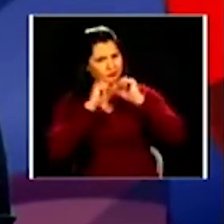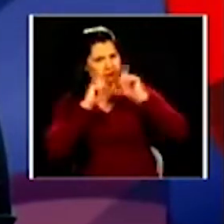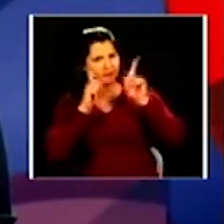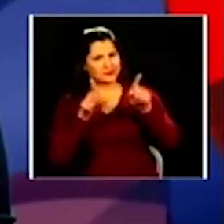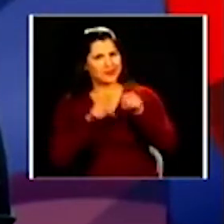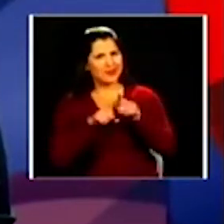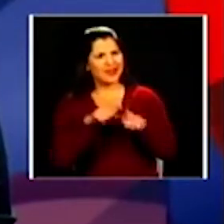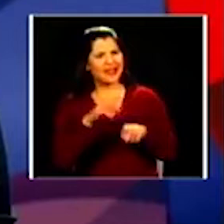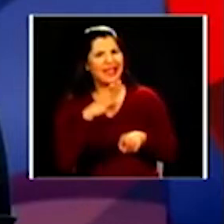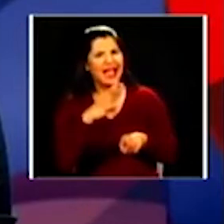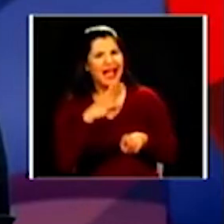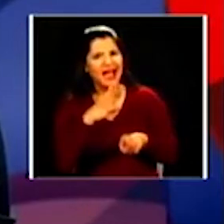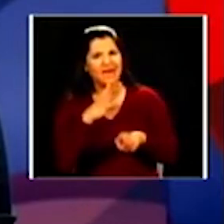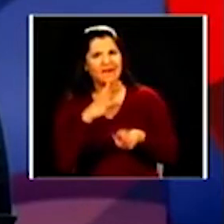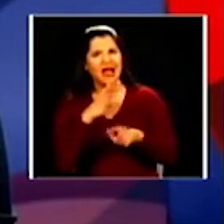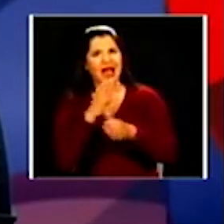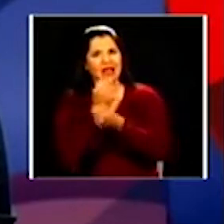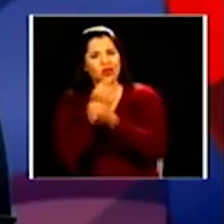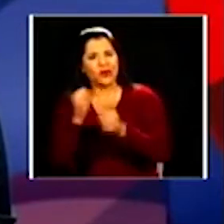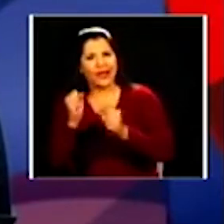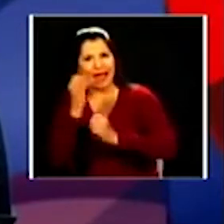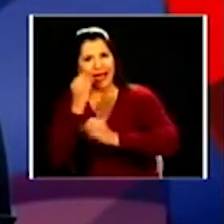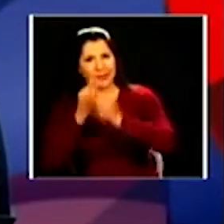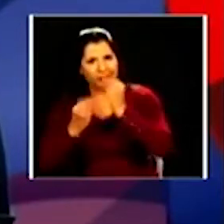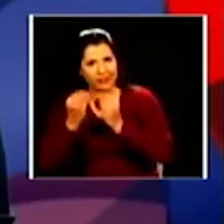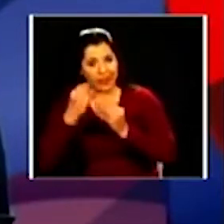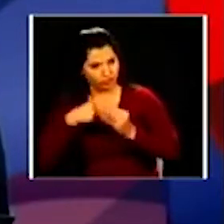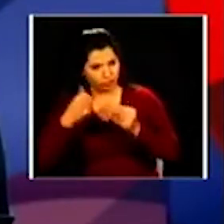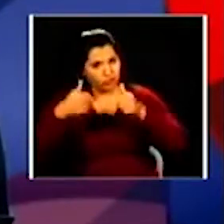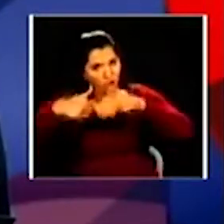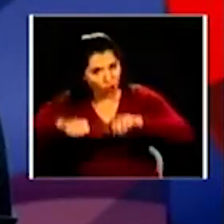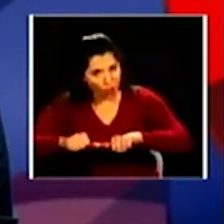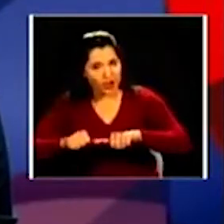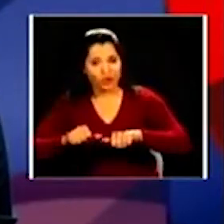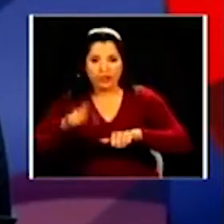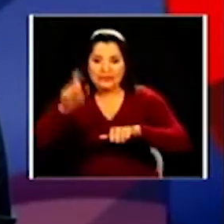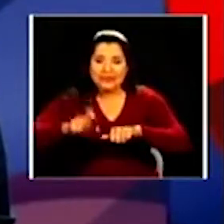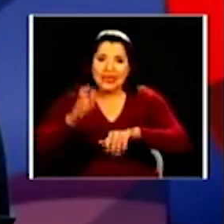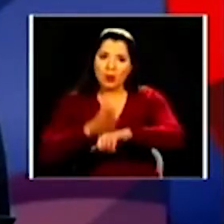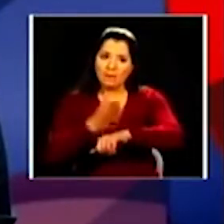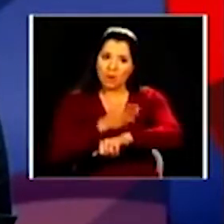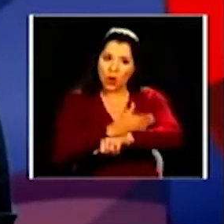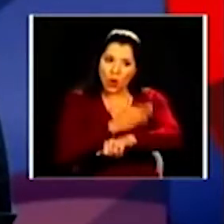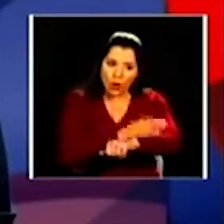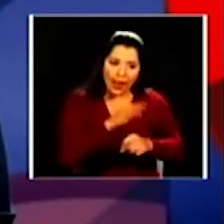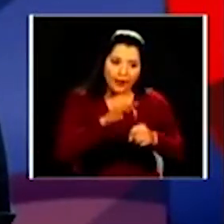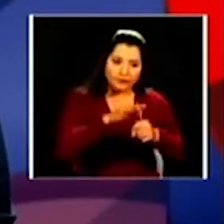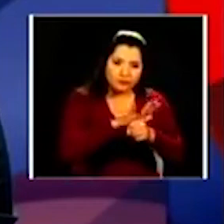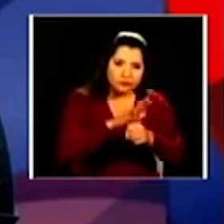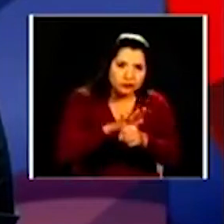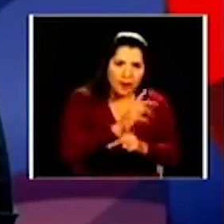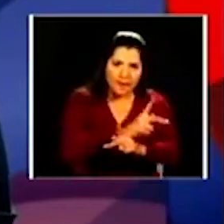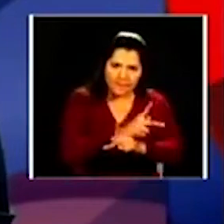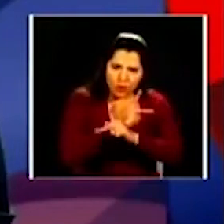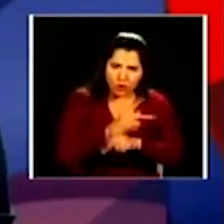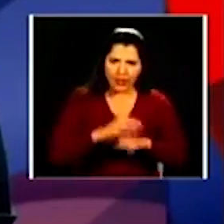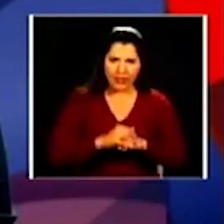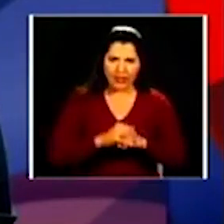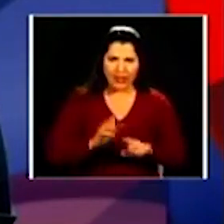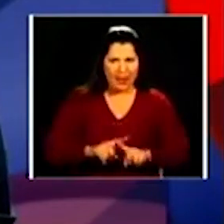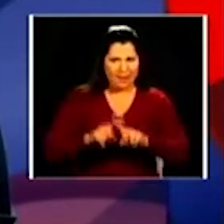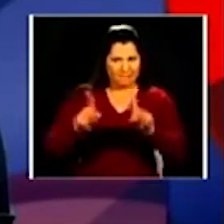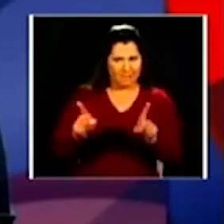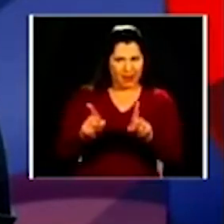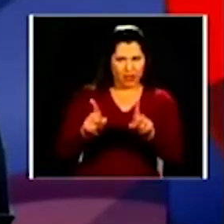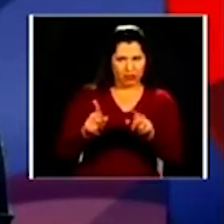la soberanía alimentaria. Yo estoy de acuerdo en que necesitamos mejorar nuestro sector agropecuario y protegerlo, pero avanzar con la adhesión a la Alianza del Pacífico